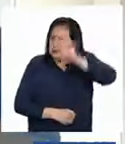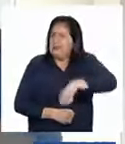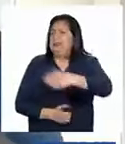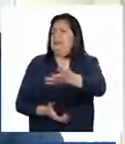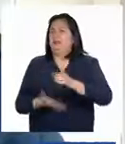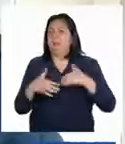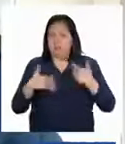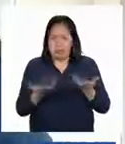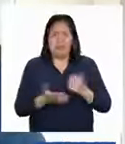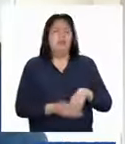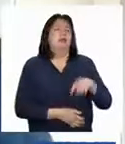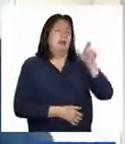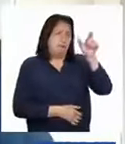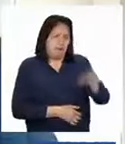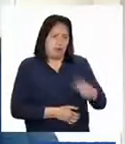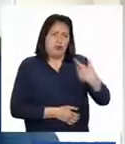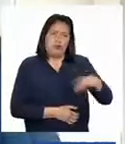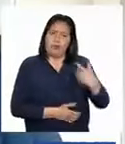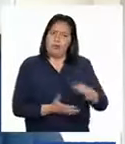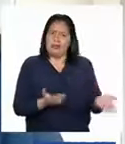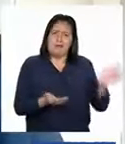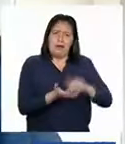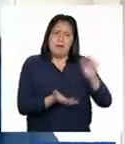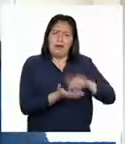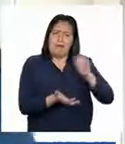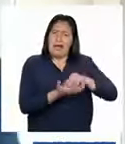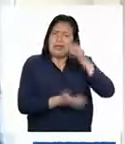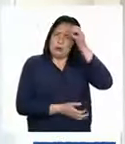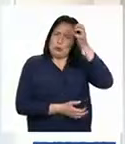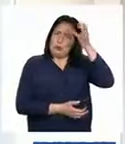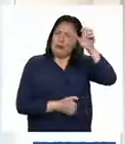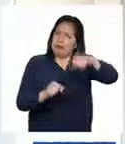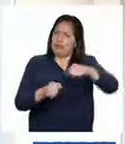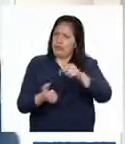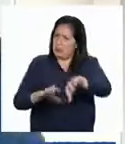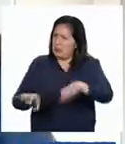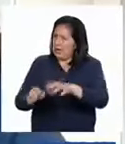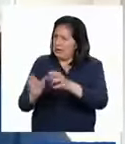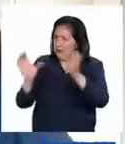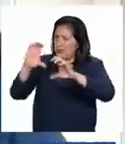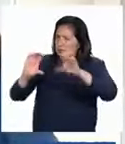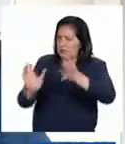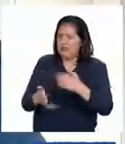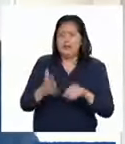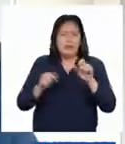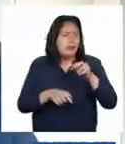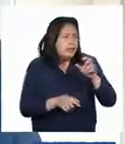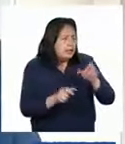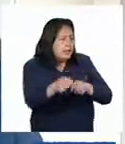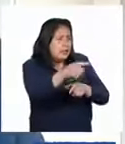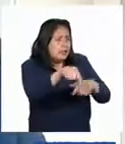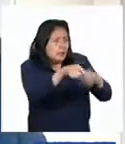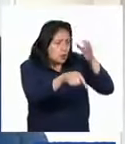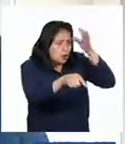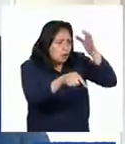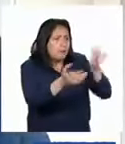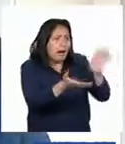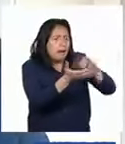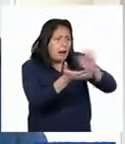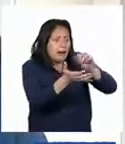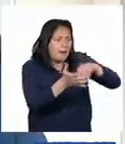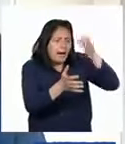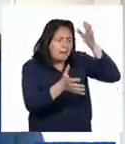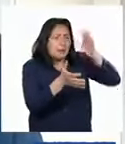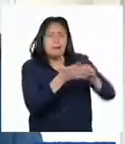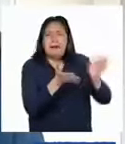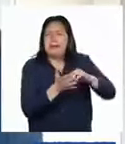convertirte en alguien que aumente el conocimiento. Eso hacen los científicos. Los científicos permiten que aumente el conocimiento.